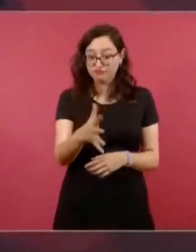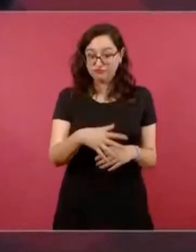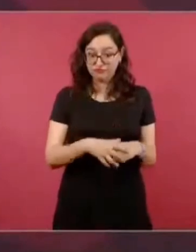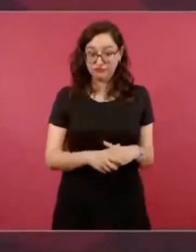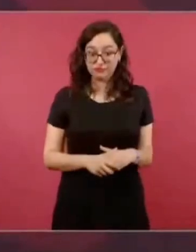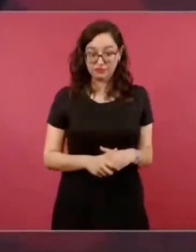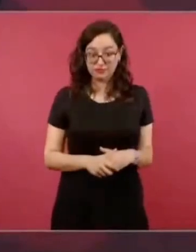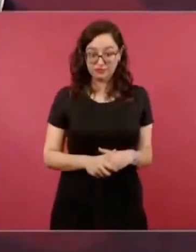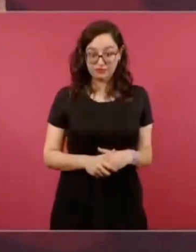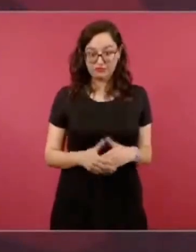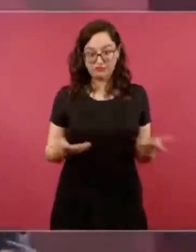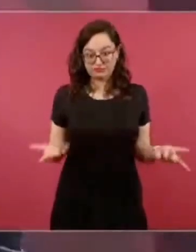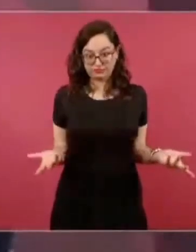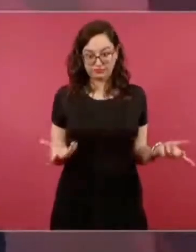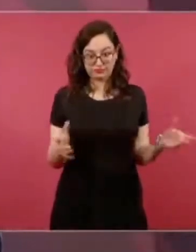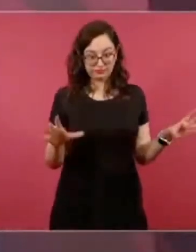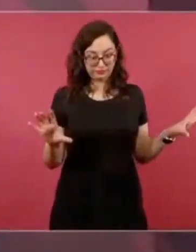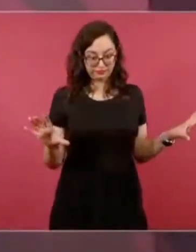Cómo una minoría